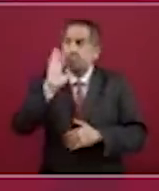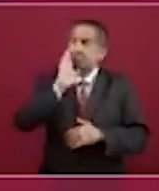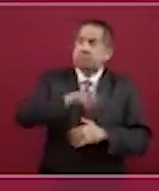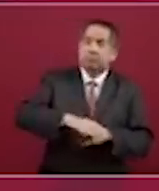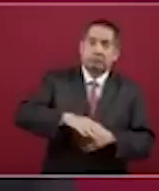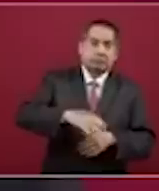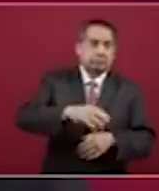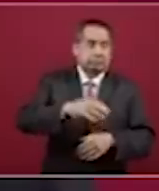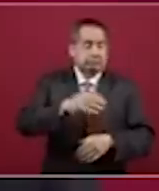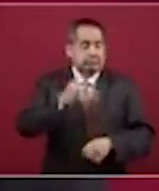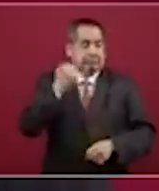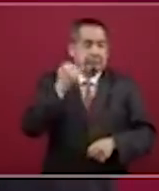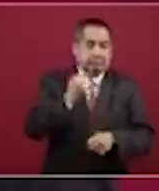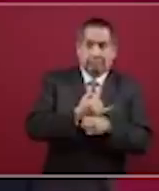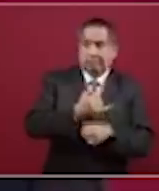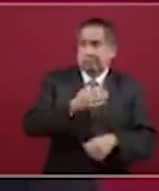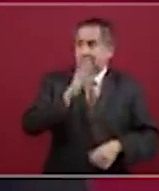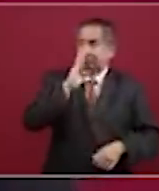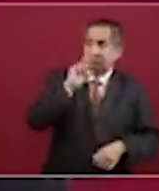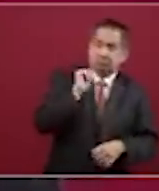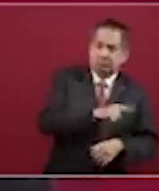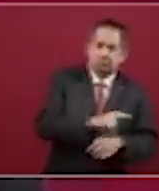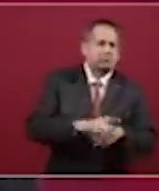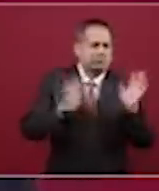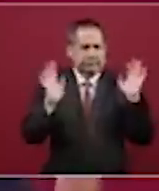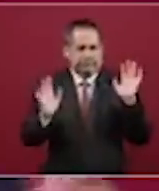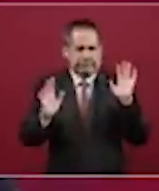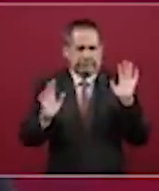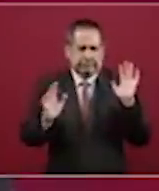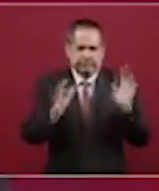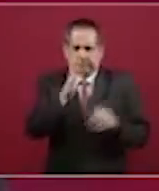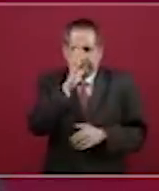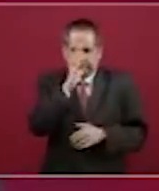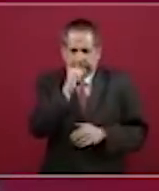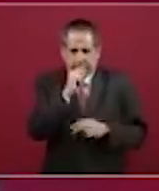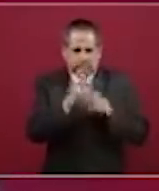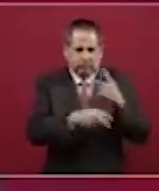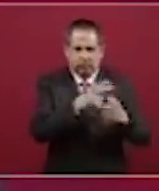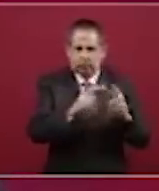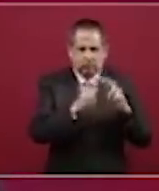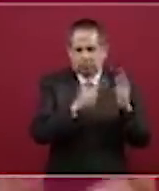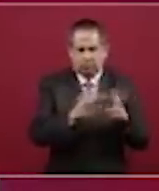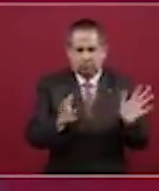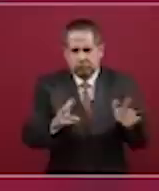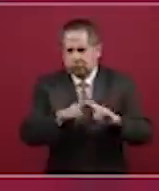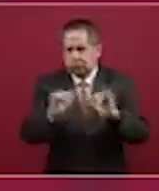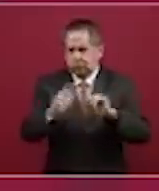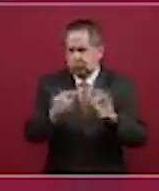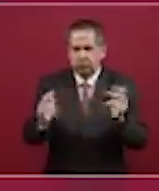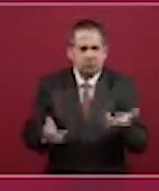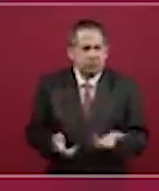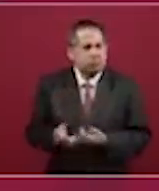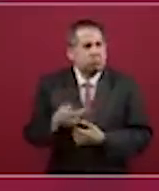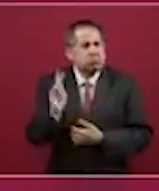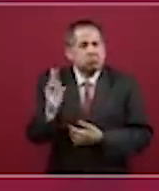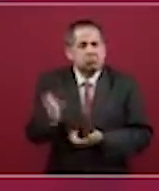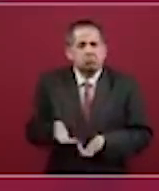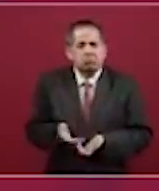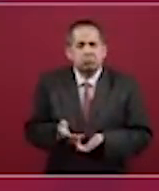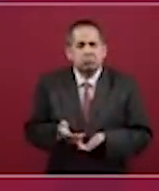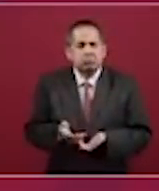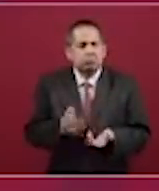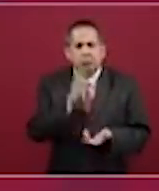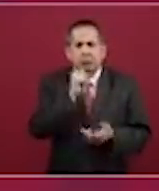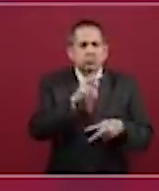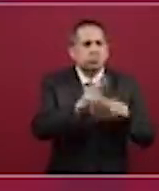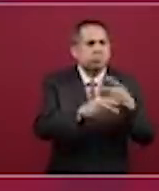indigno, entonces sí, no podría yo reunirme en ningún lado con